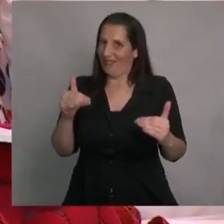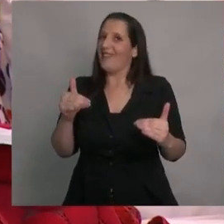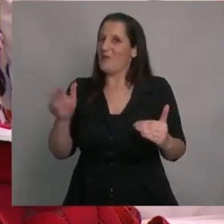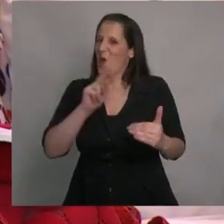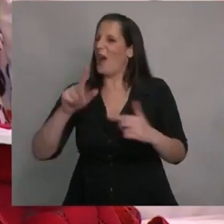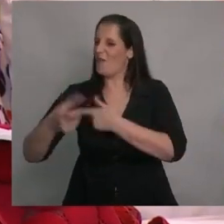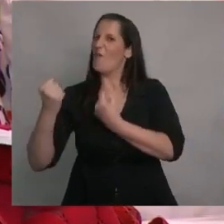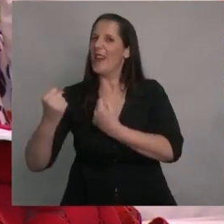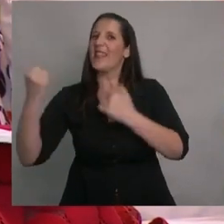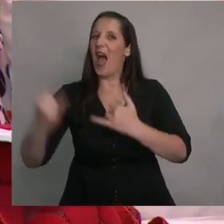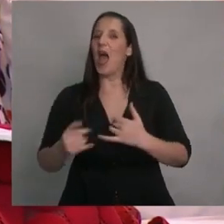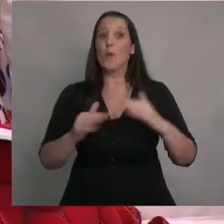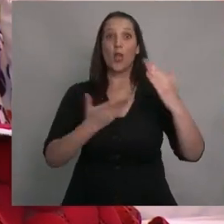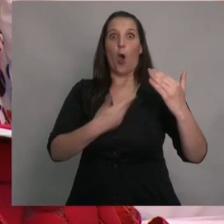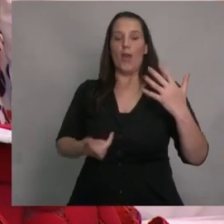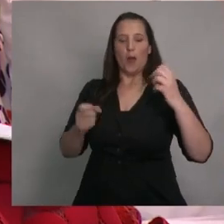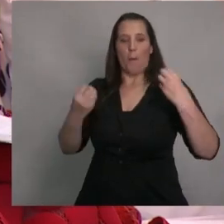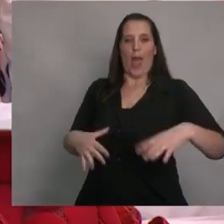la plataforma de todos los poderes.